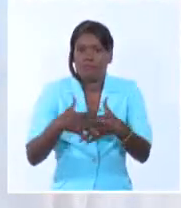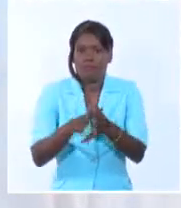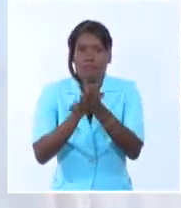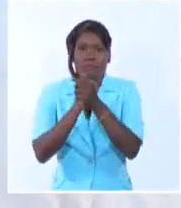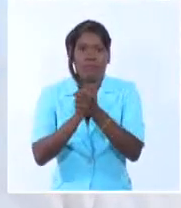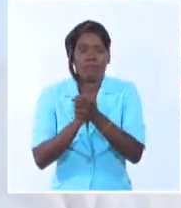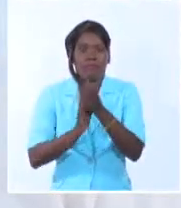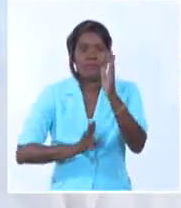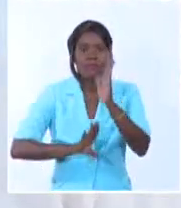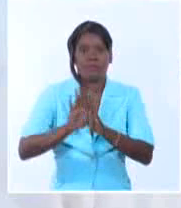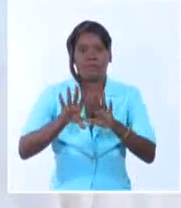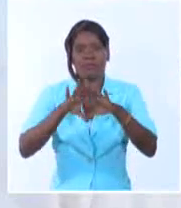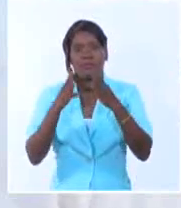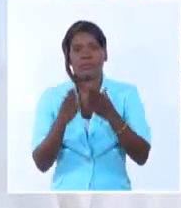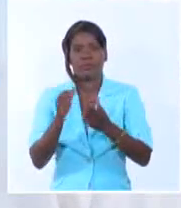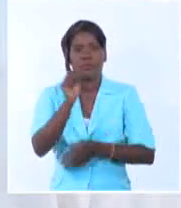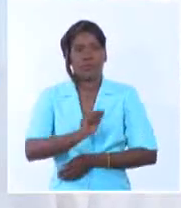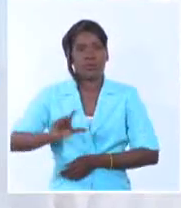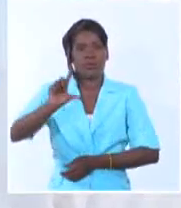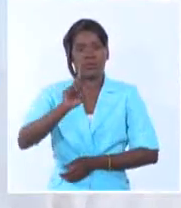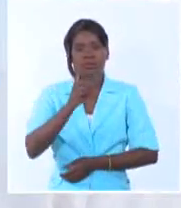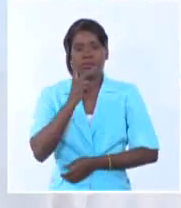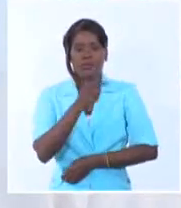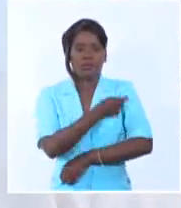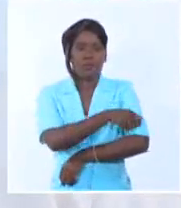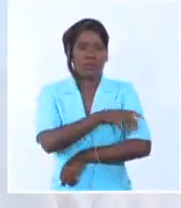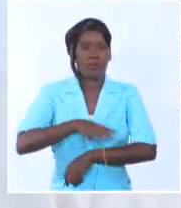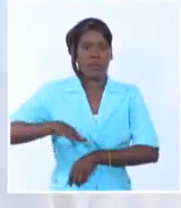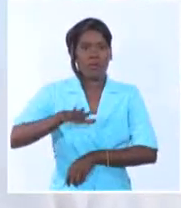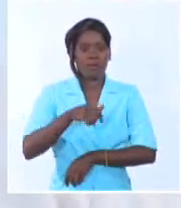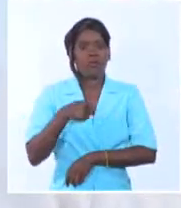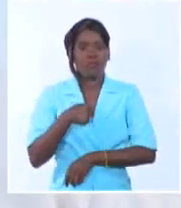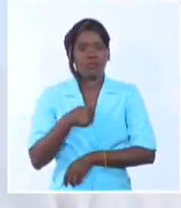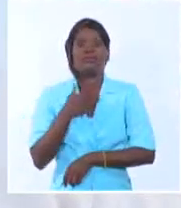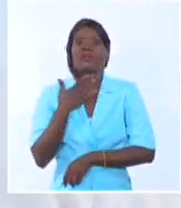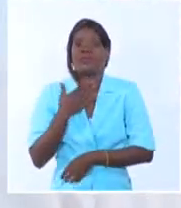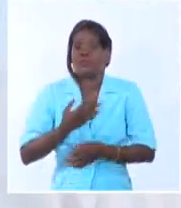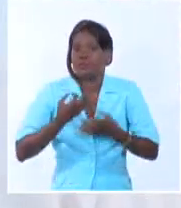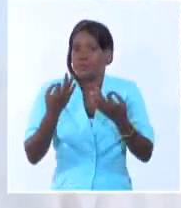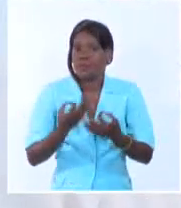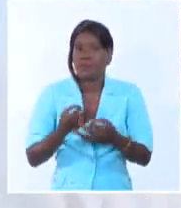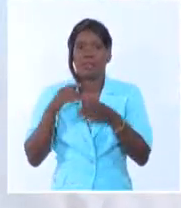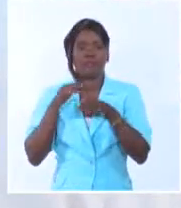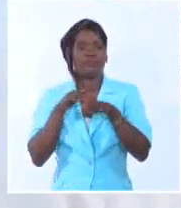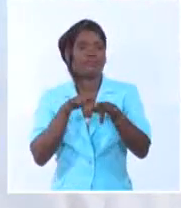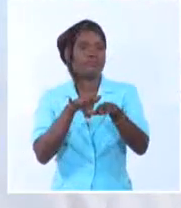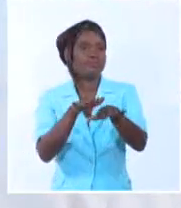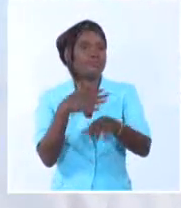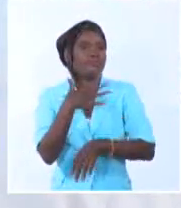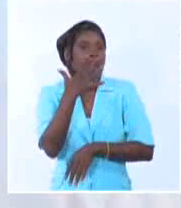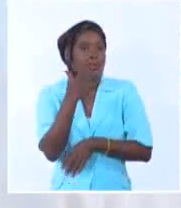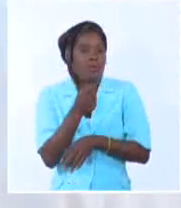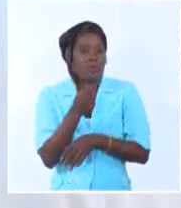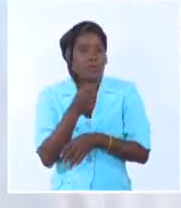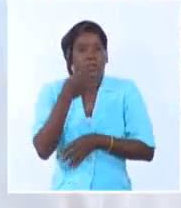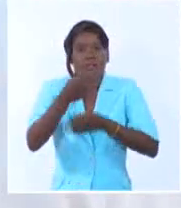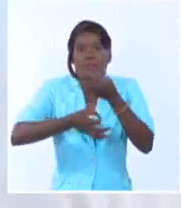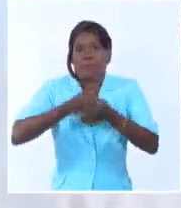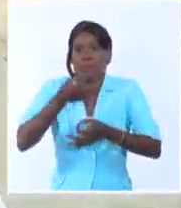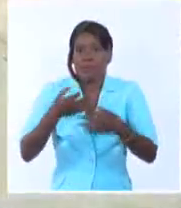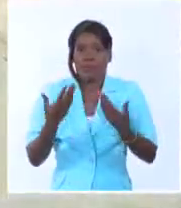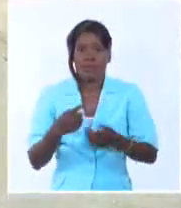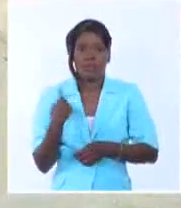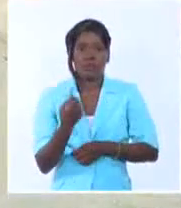patria socialista. Y hemos querido participar junto al pueblo, demostrando ese apego a los principios